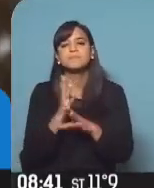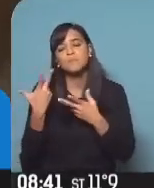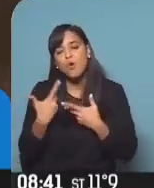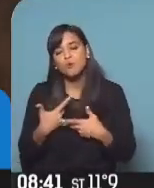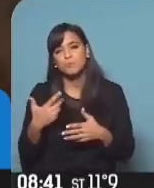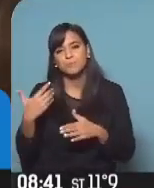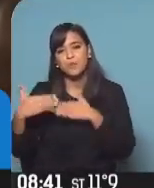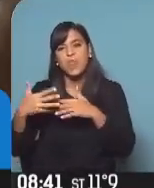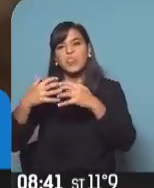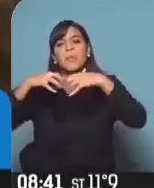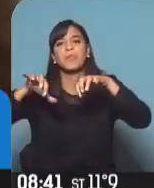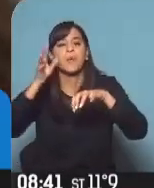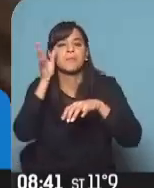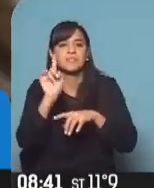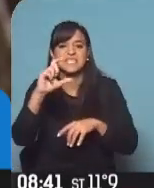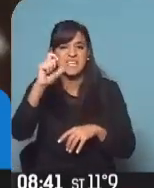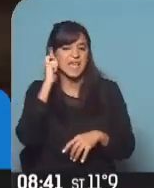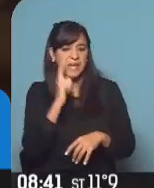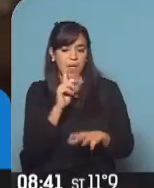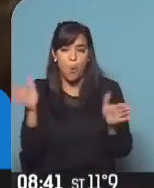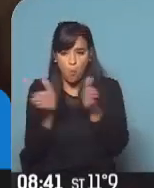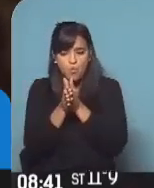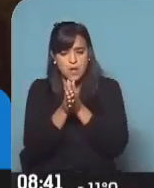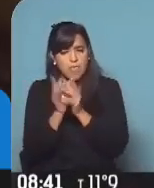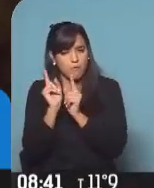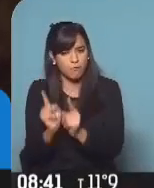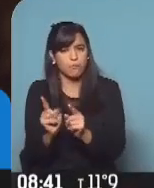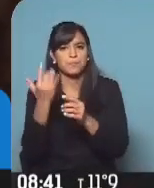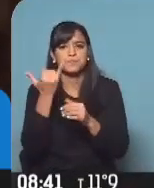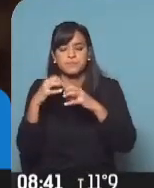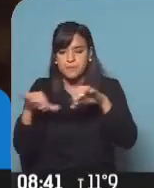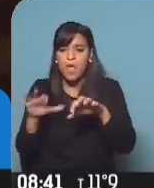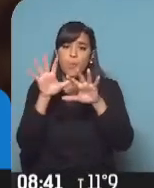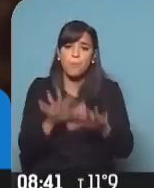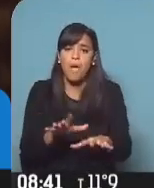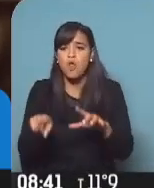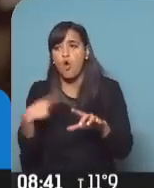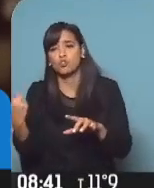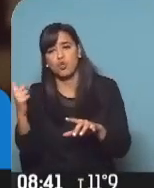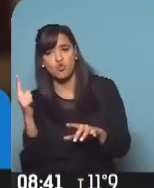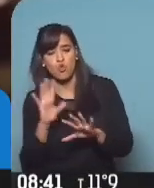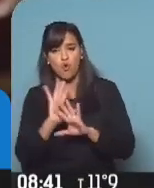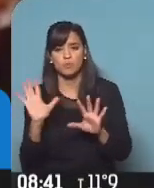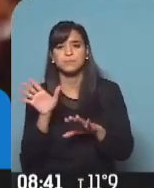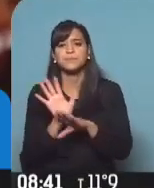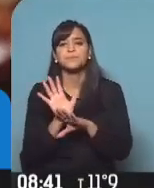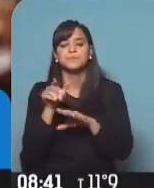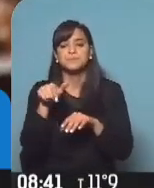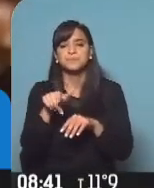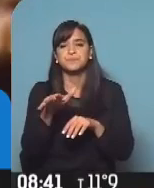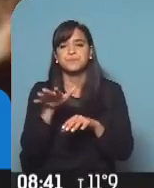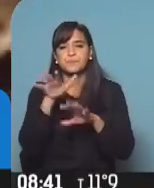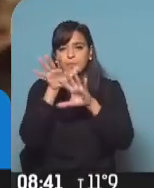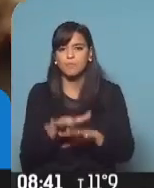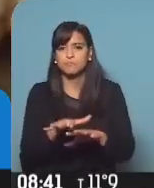no está tan dividido porque la cgt está unida y se mantiene unida a pesar de que un sector declaró la huelga y otro sector no el sector que conduce a